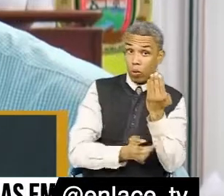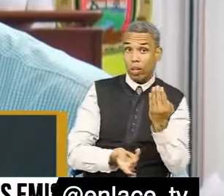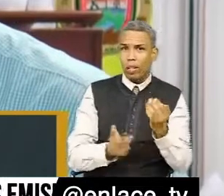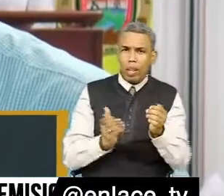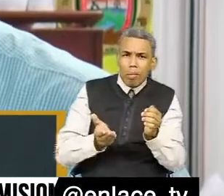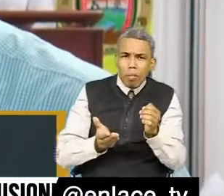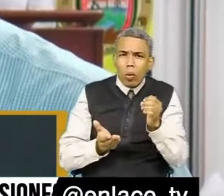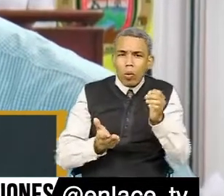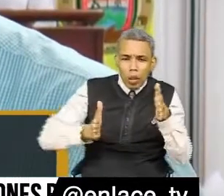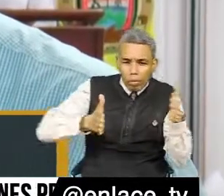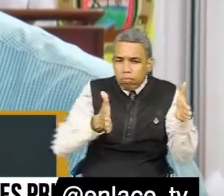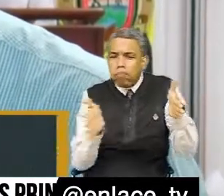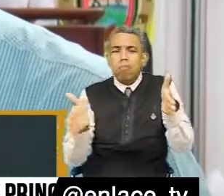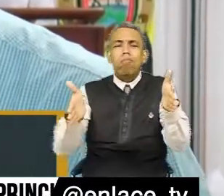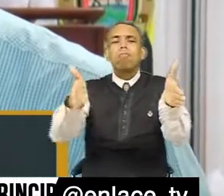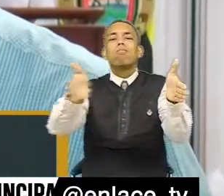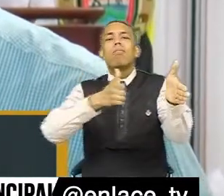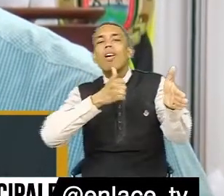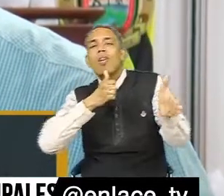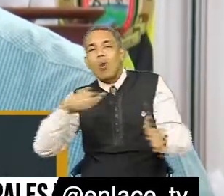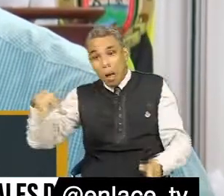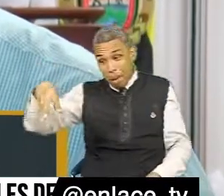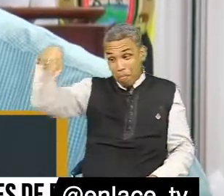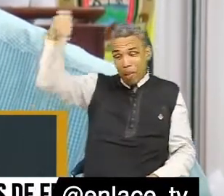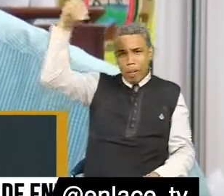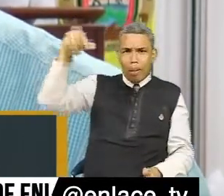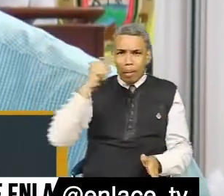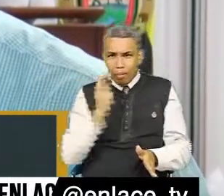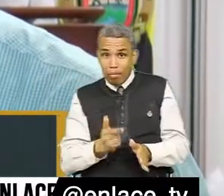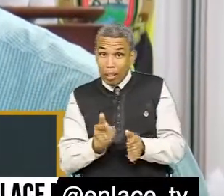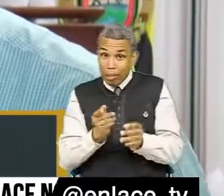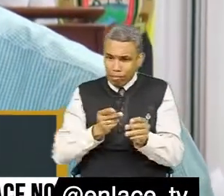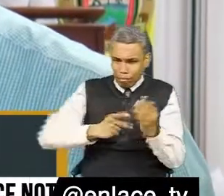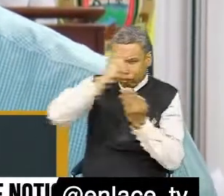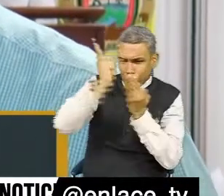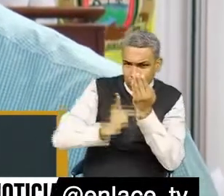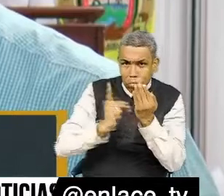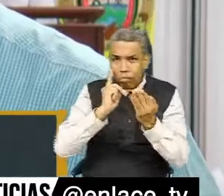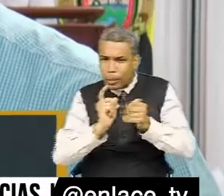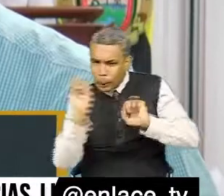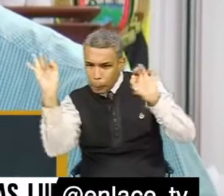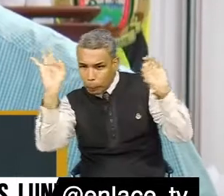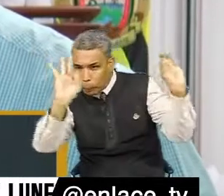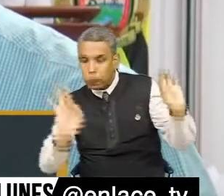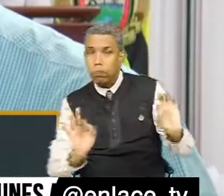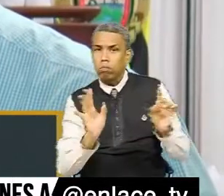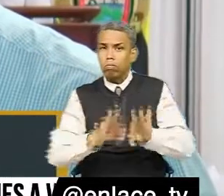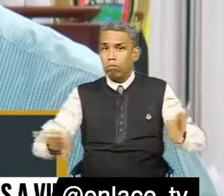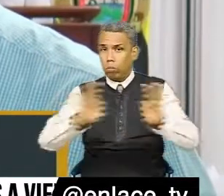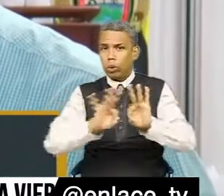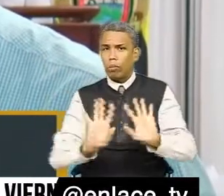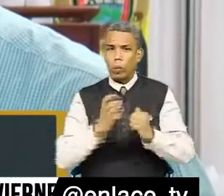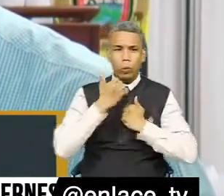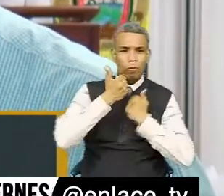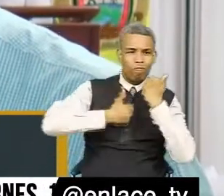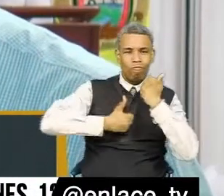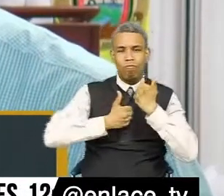el país y para barrancabermeja desafortunadamente pues ya hoy terminando